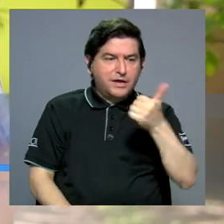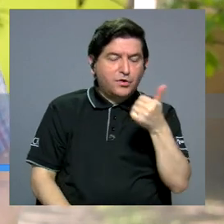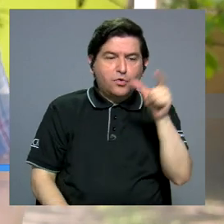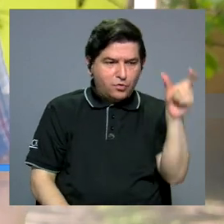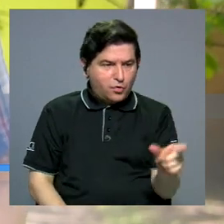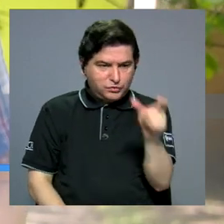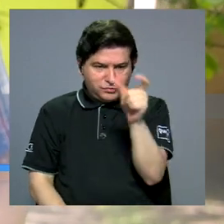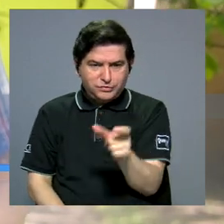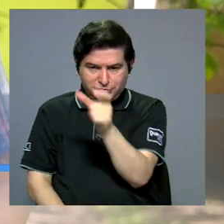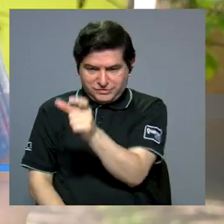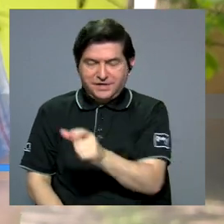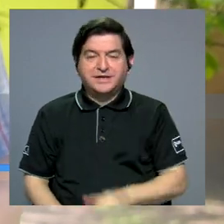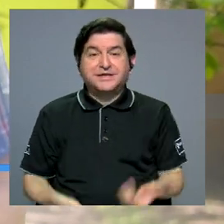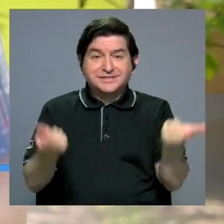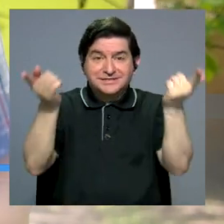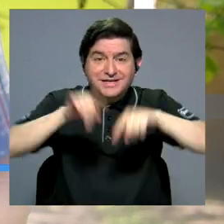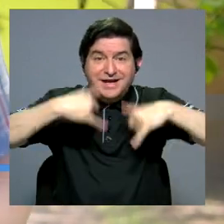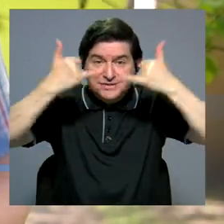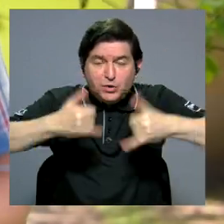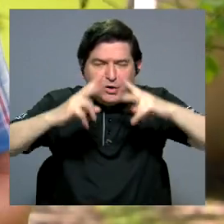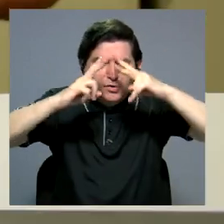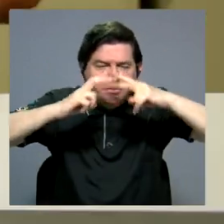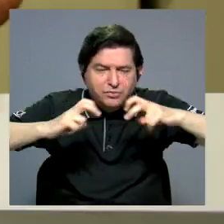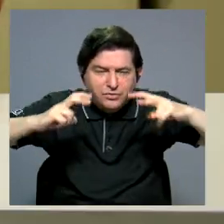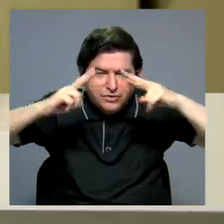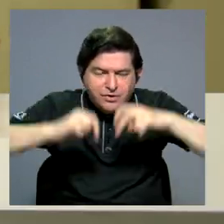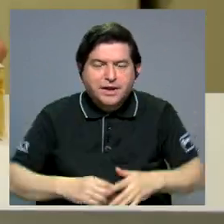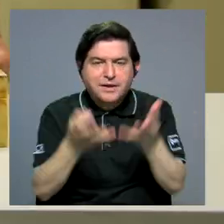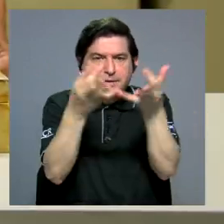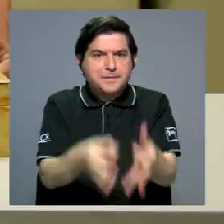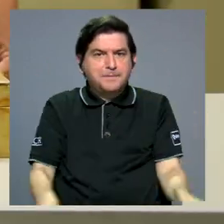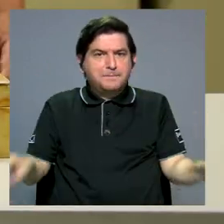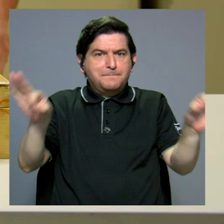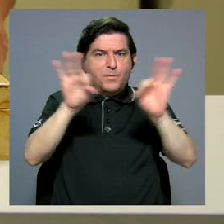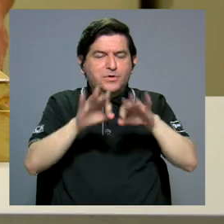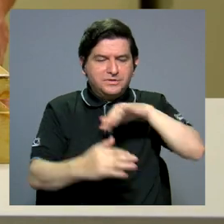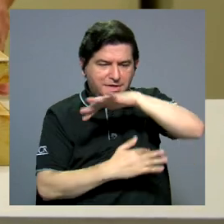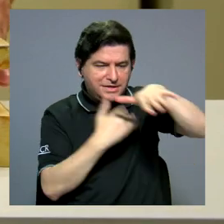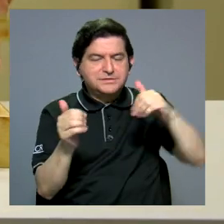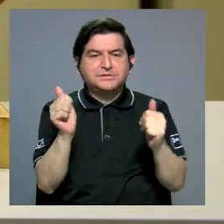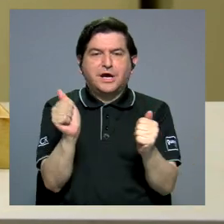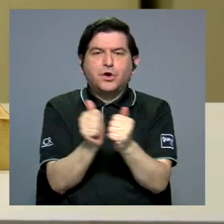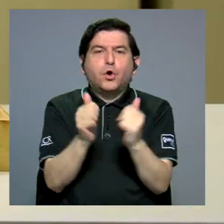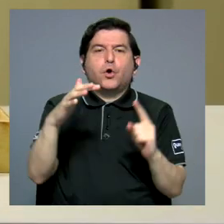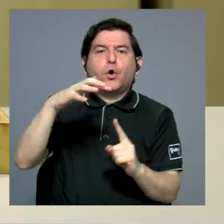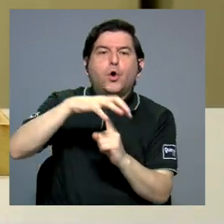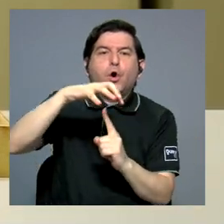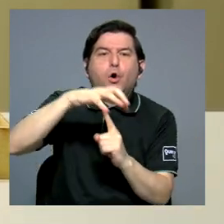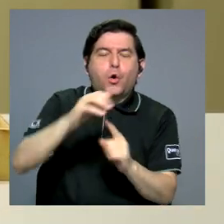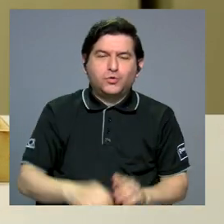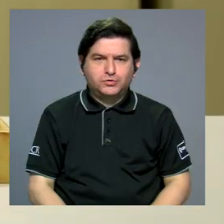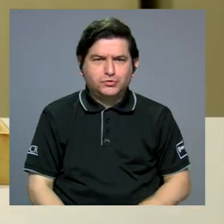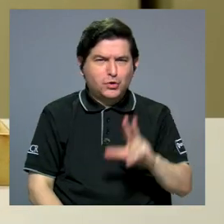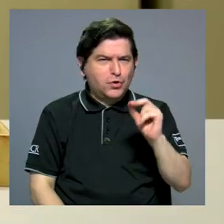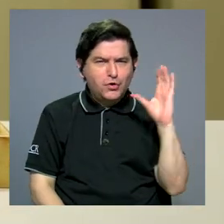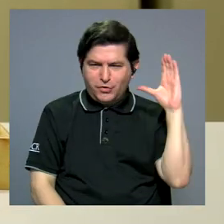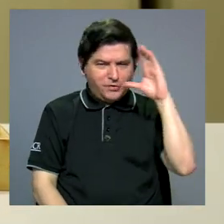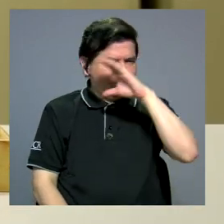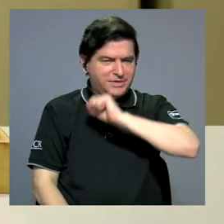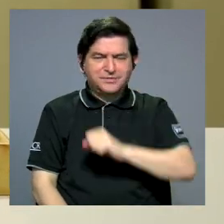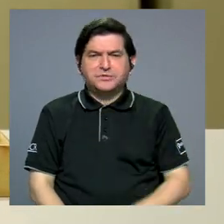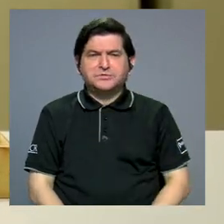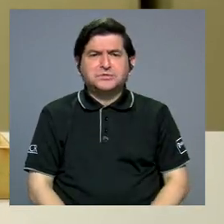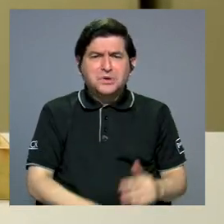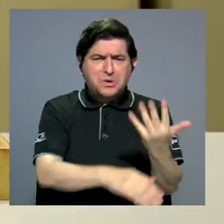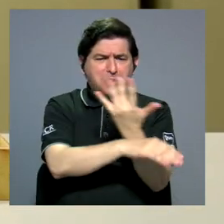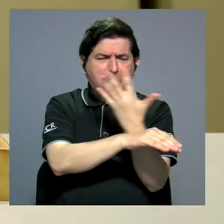otros organismos. Y en este caso estamos explorando la importancia que tiene la interacción con hongos, que no es tan evidente, ¿verdad?